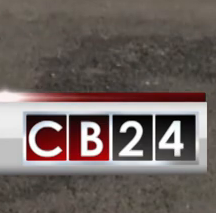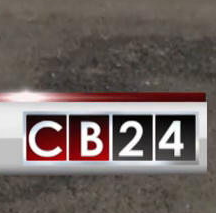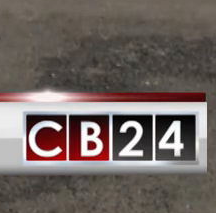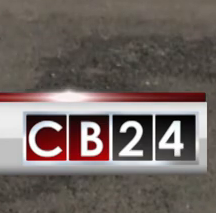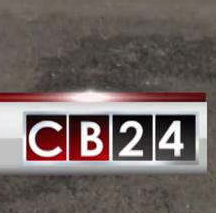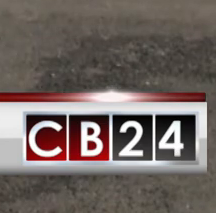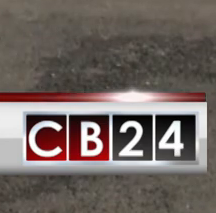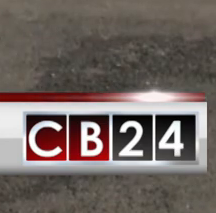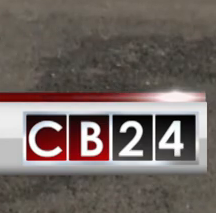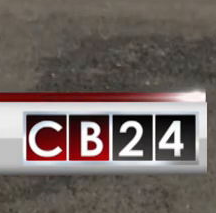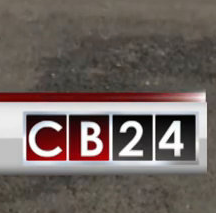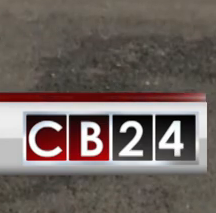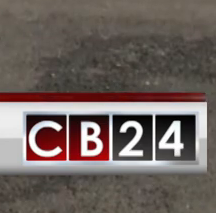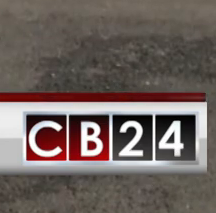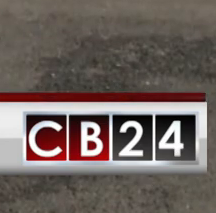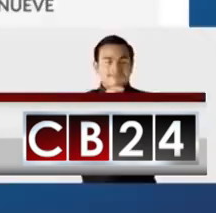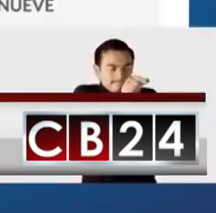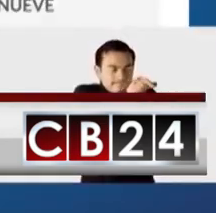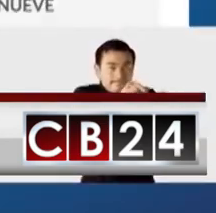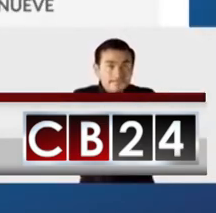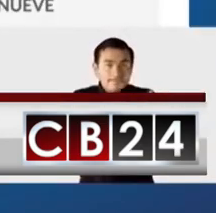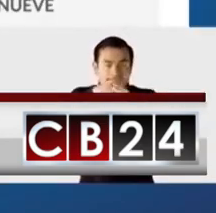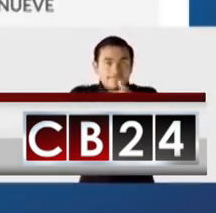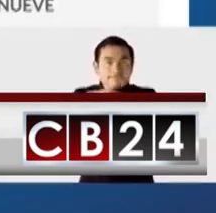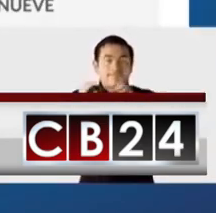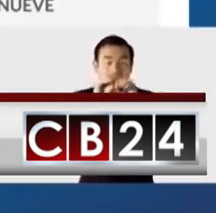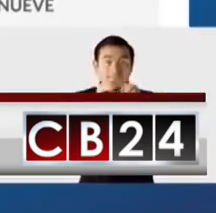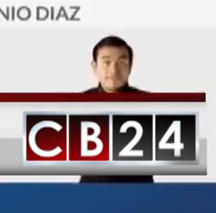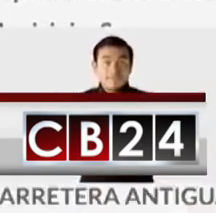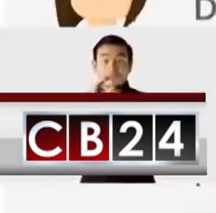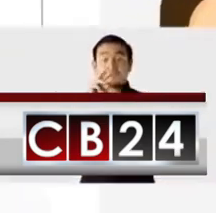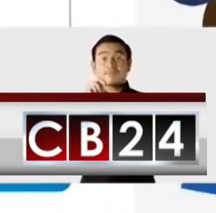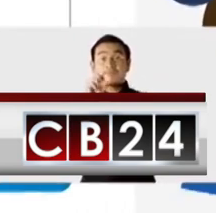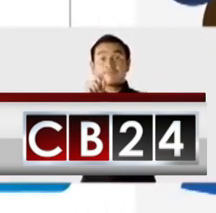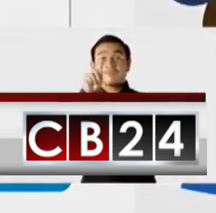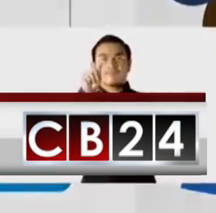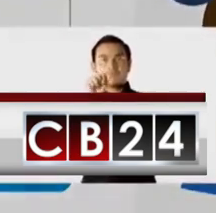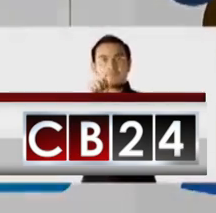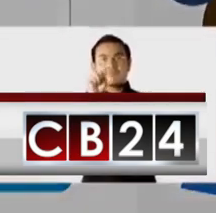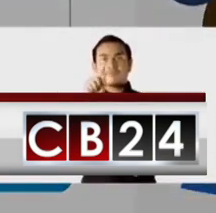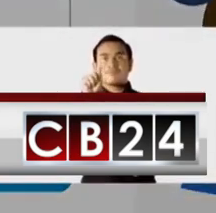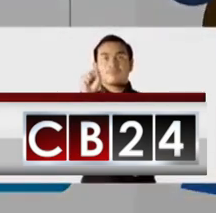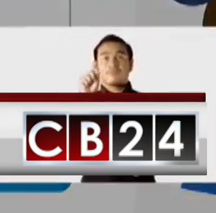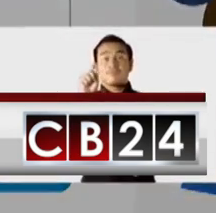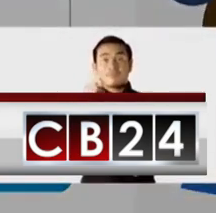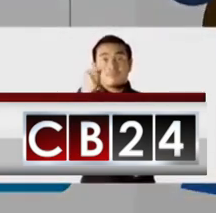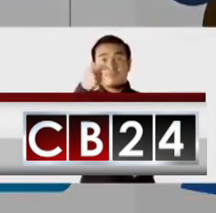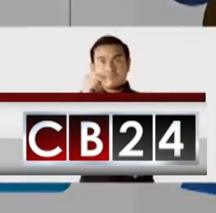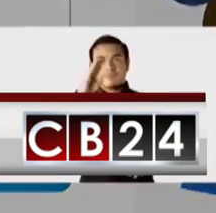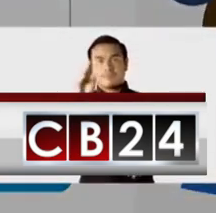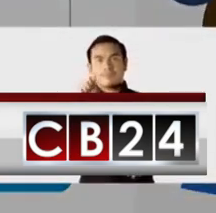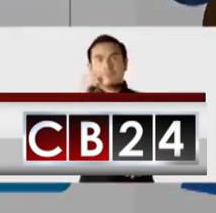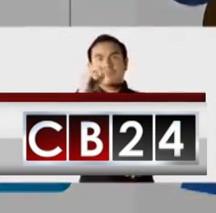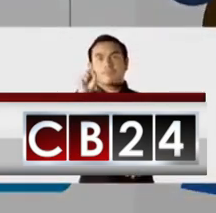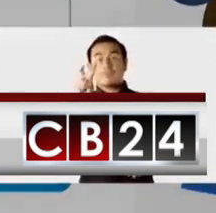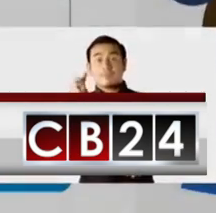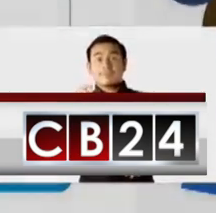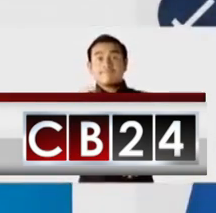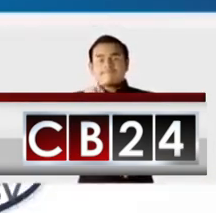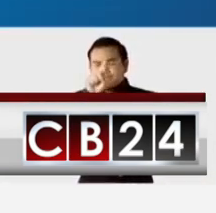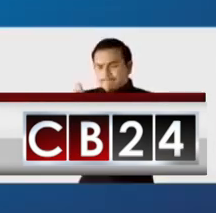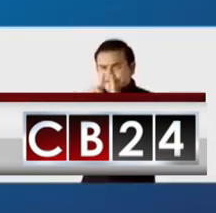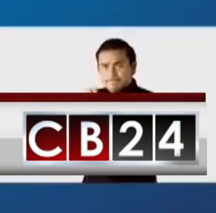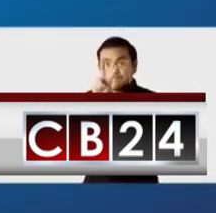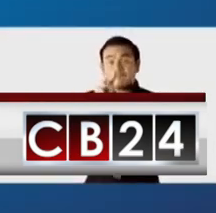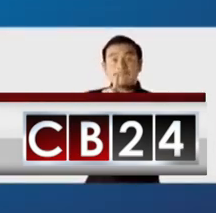de que su proceso será transparente con resultados veraces y comprobables añadir que para estos comicios se establecerán más de 1500